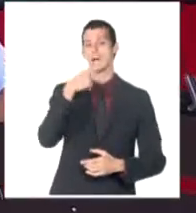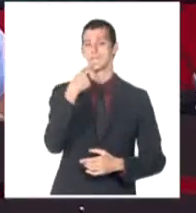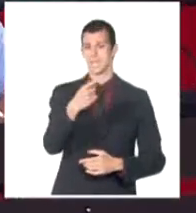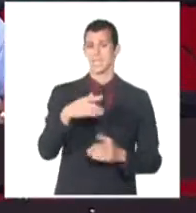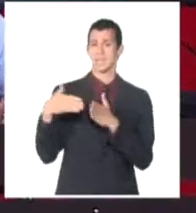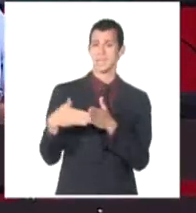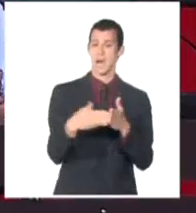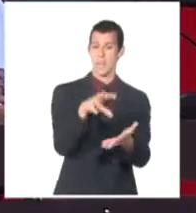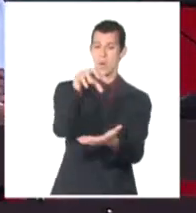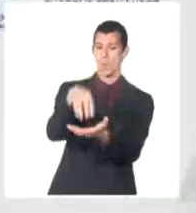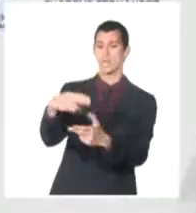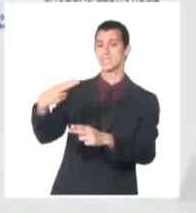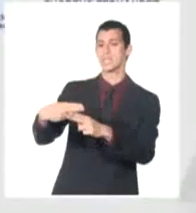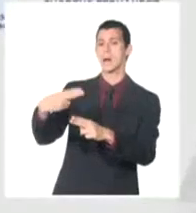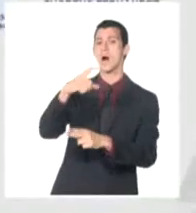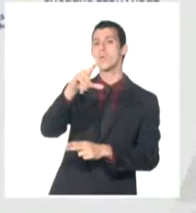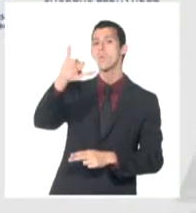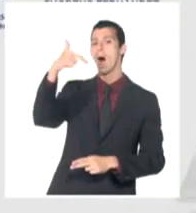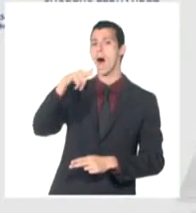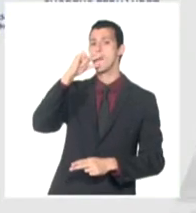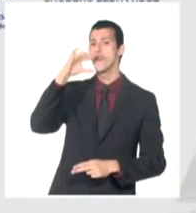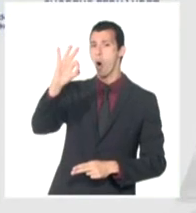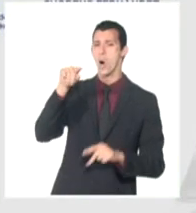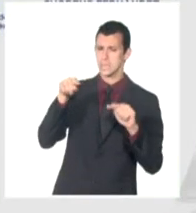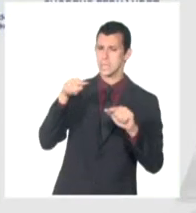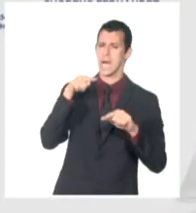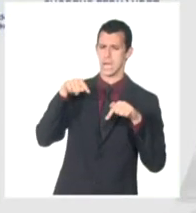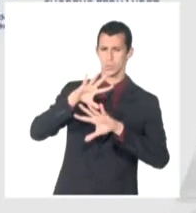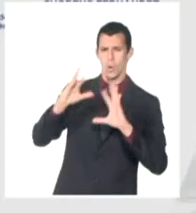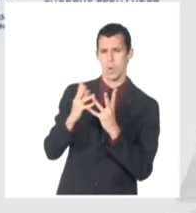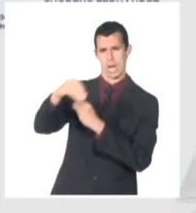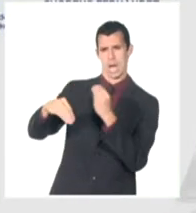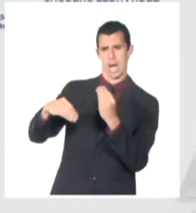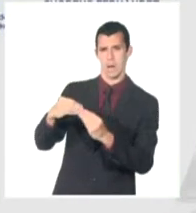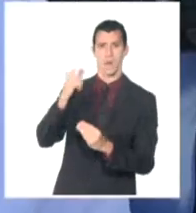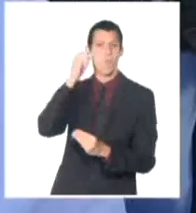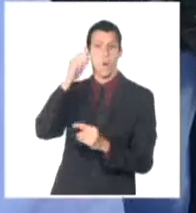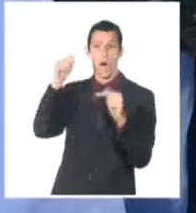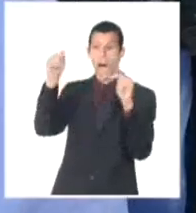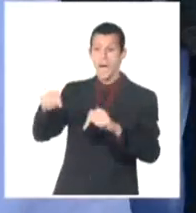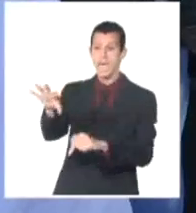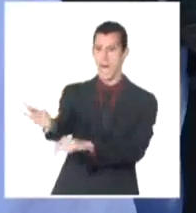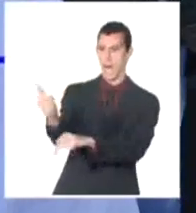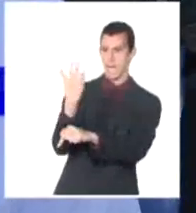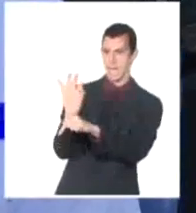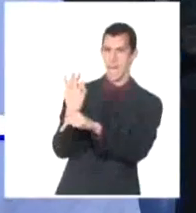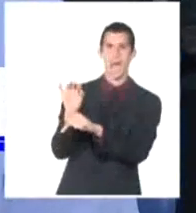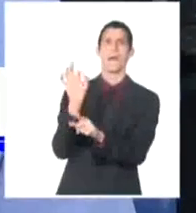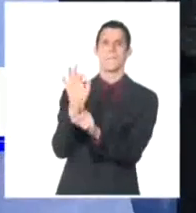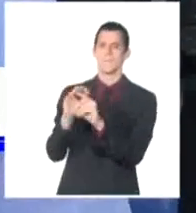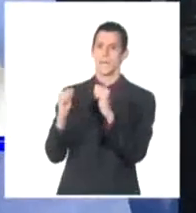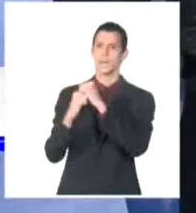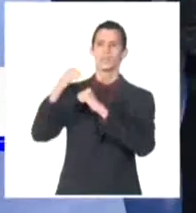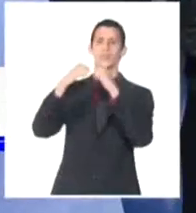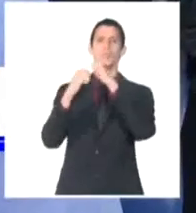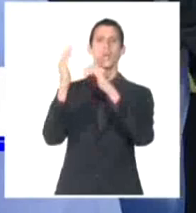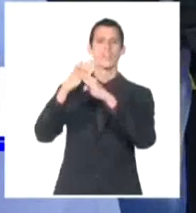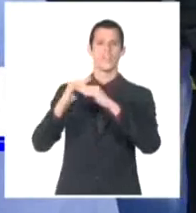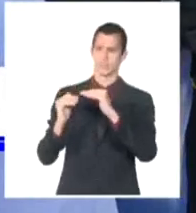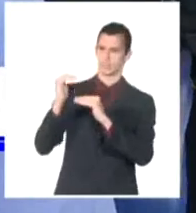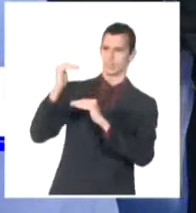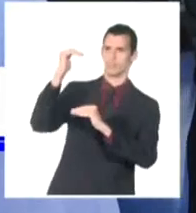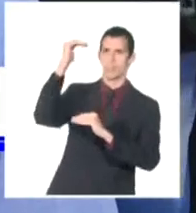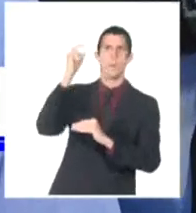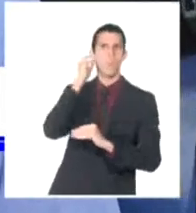Granma. Ahora forma parte también del Consejo de Estado. Es más difícil, es más trabajo, van a ser jornadas mucho